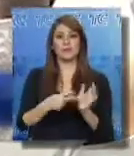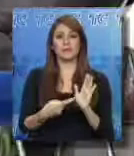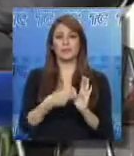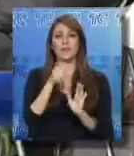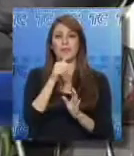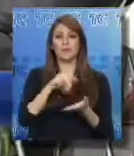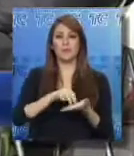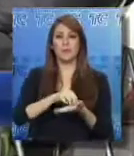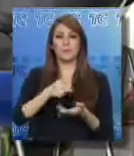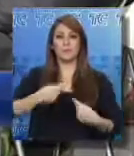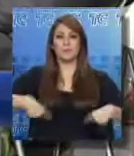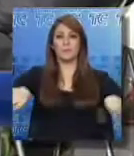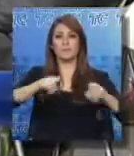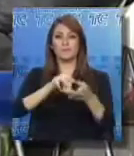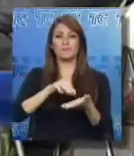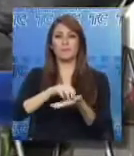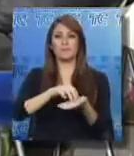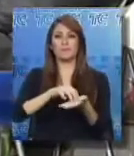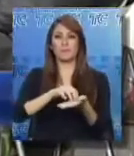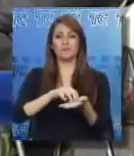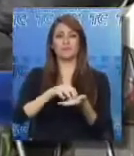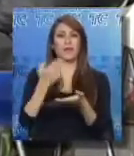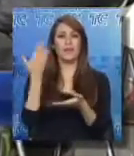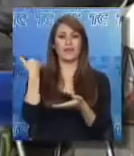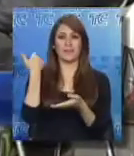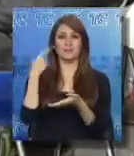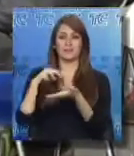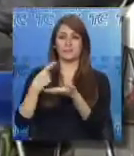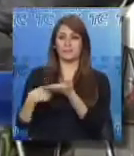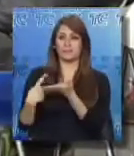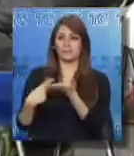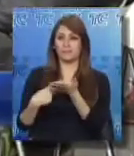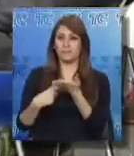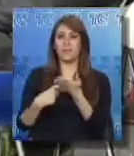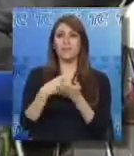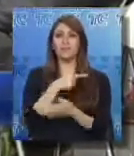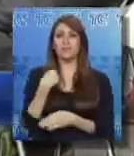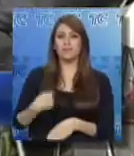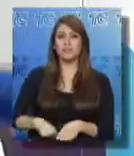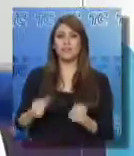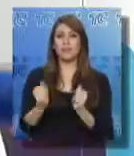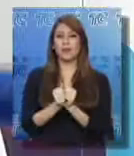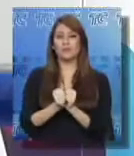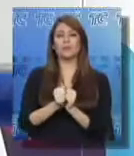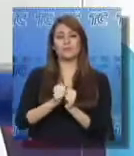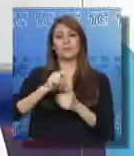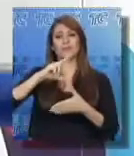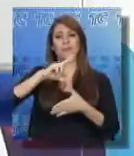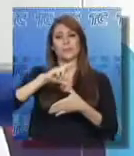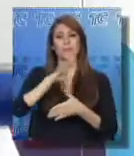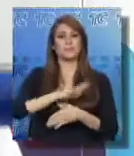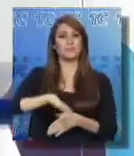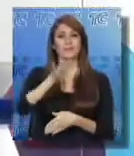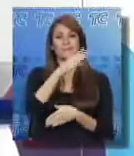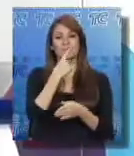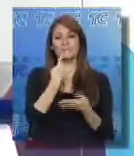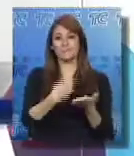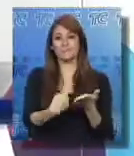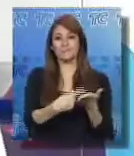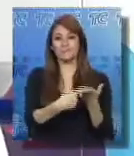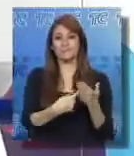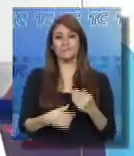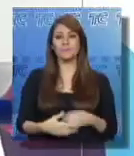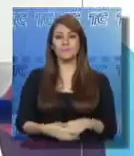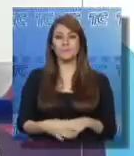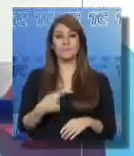de la Comunidad de Estados Latinoamericanos y el Caribe y la República Popular de China. Es importante señalar para que se vea